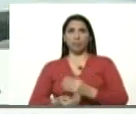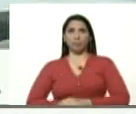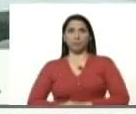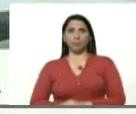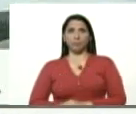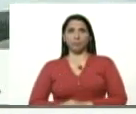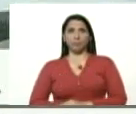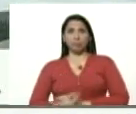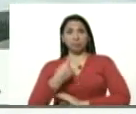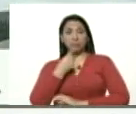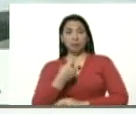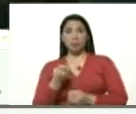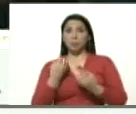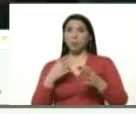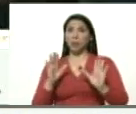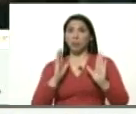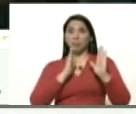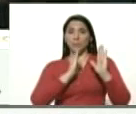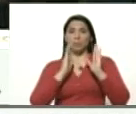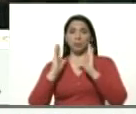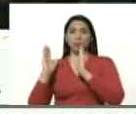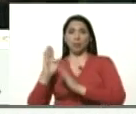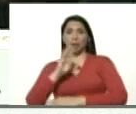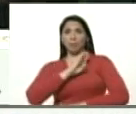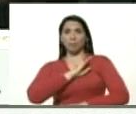Y dije, bueno, desde la biblioteca de mi casa,